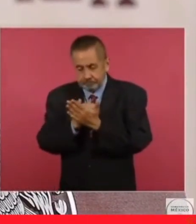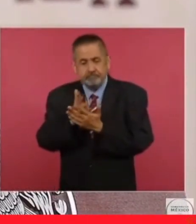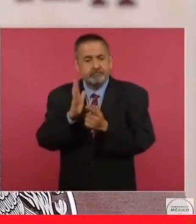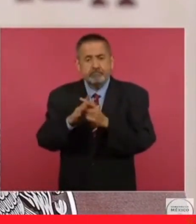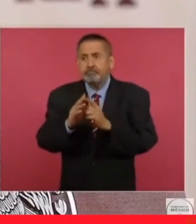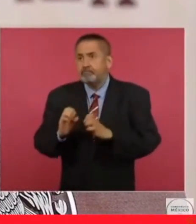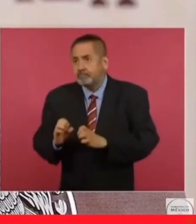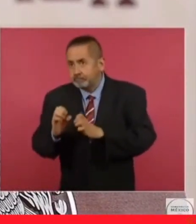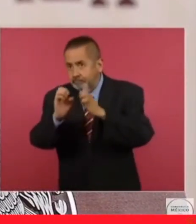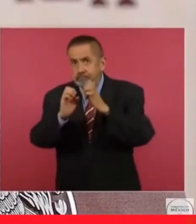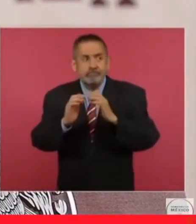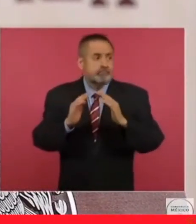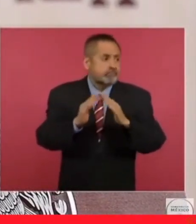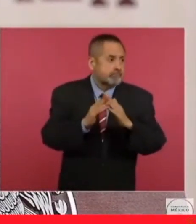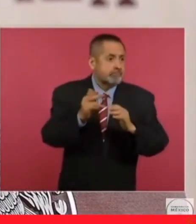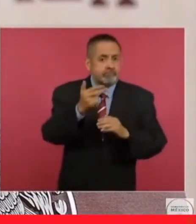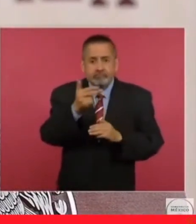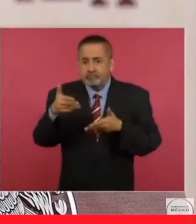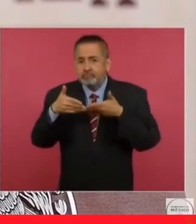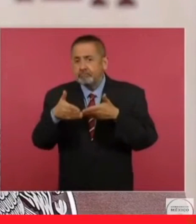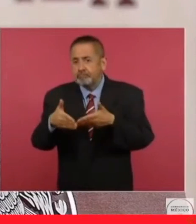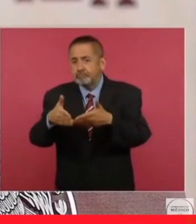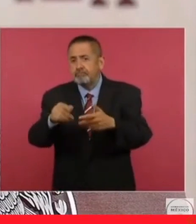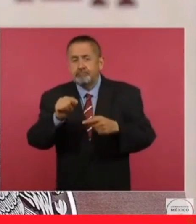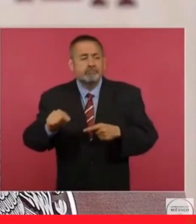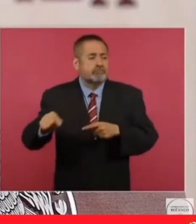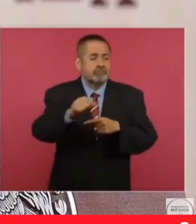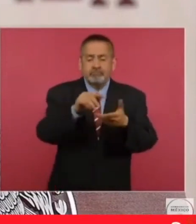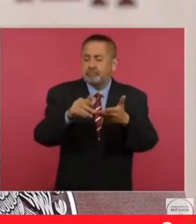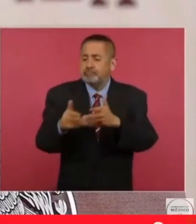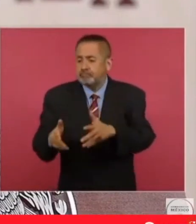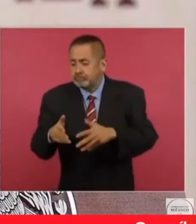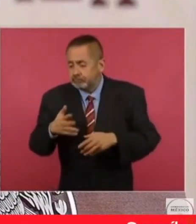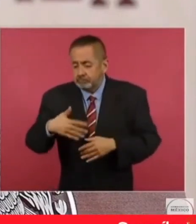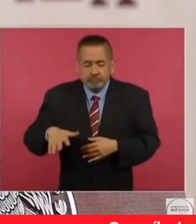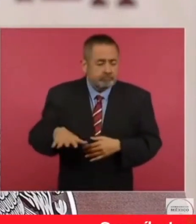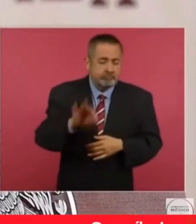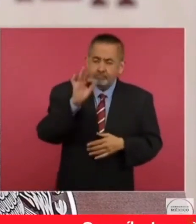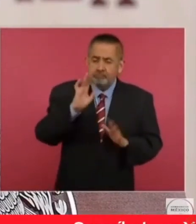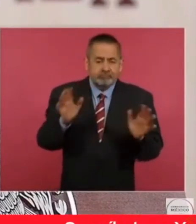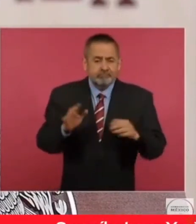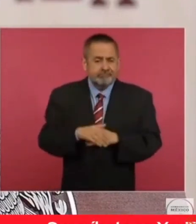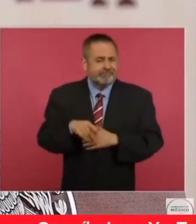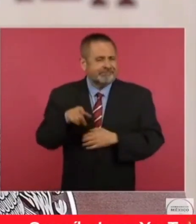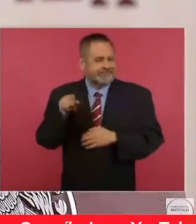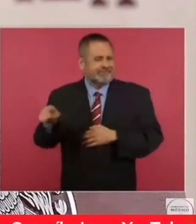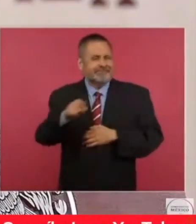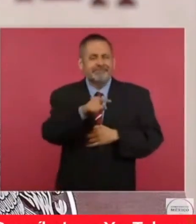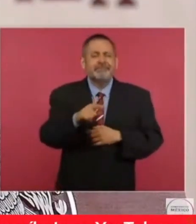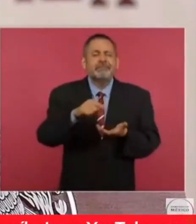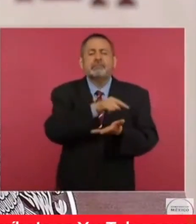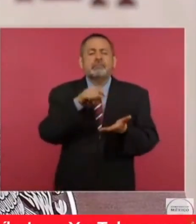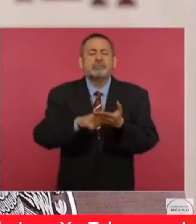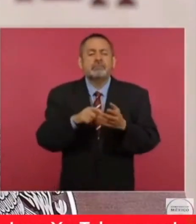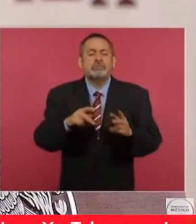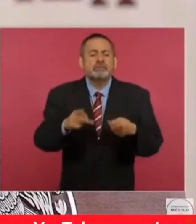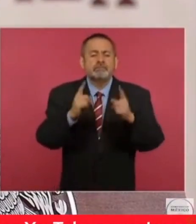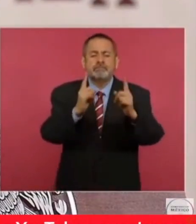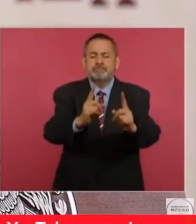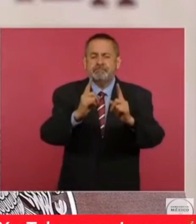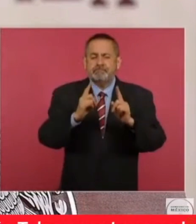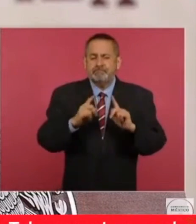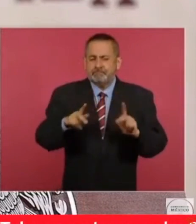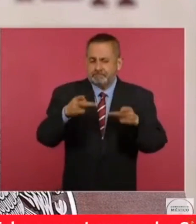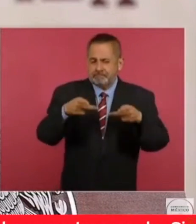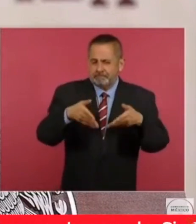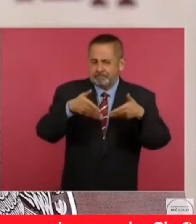casas, hoteles, barcos y en las embarcaciones hundidas, y las funerarias no han reportado que